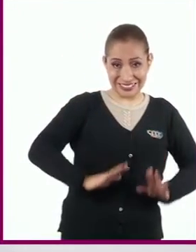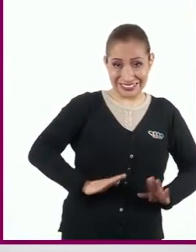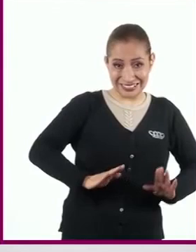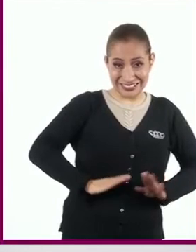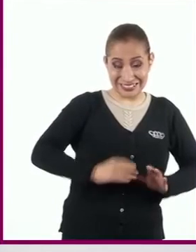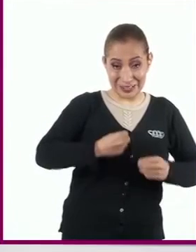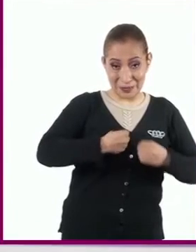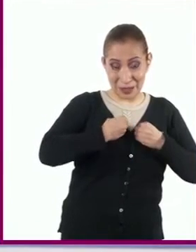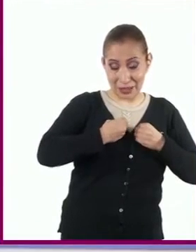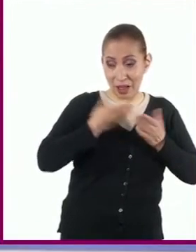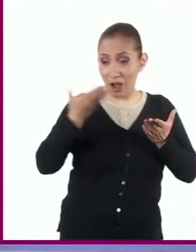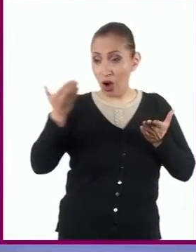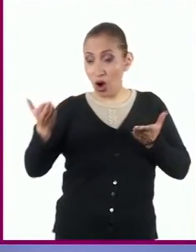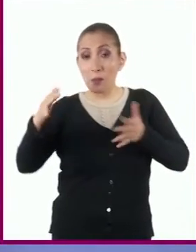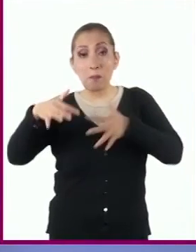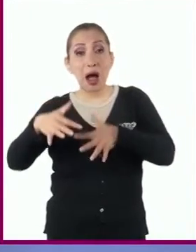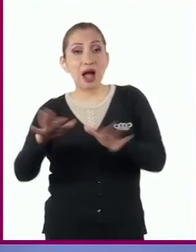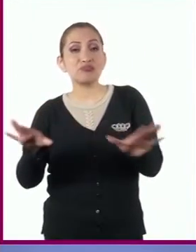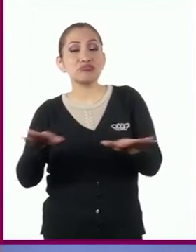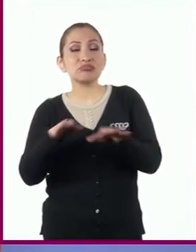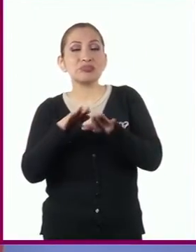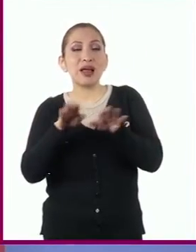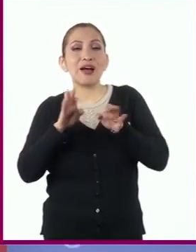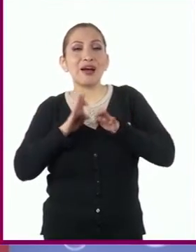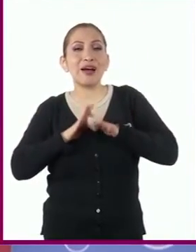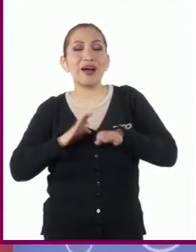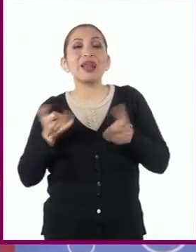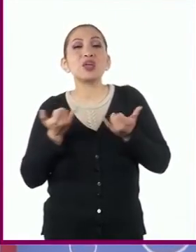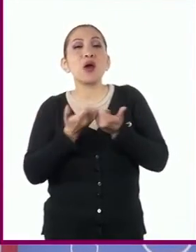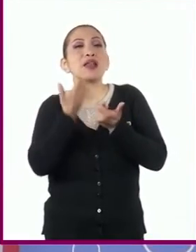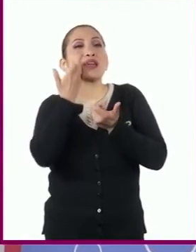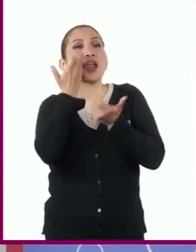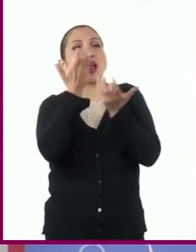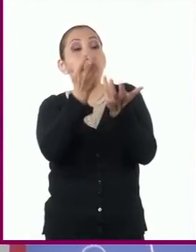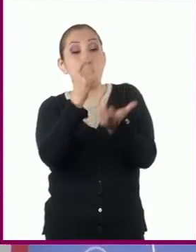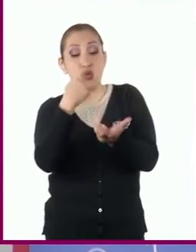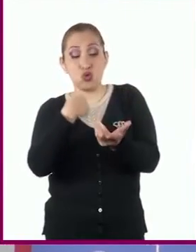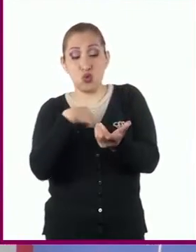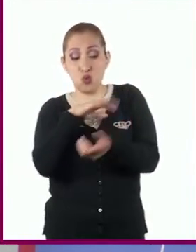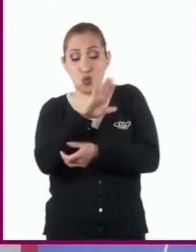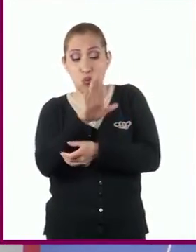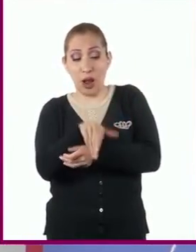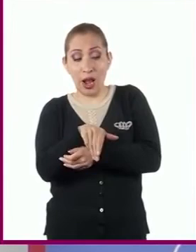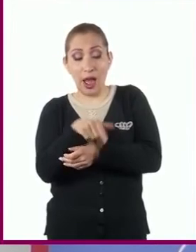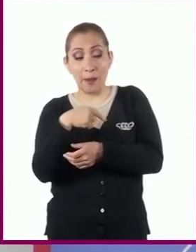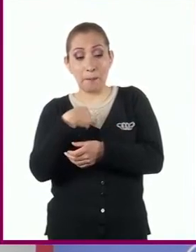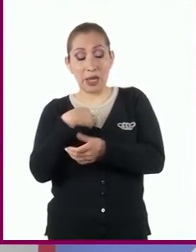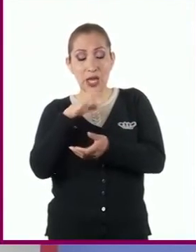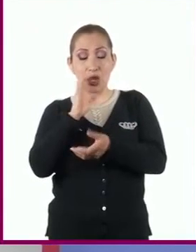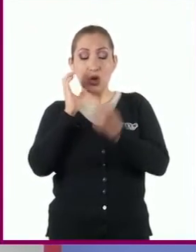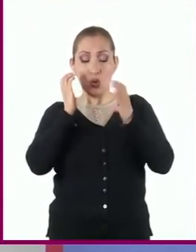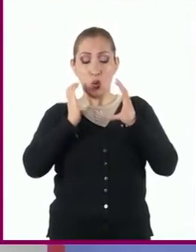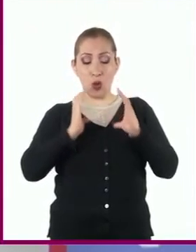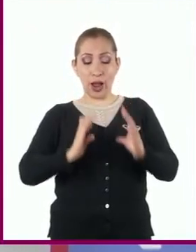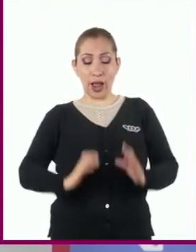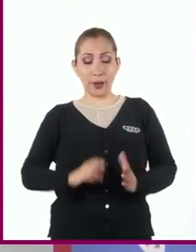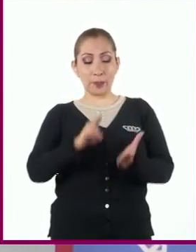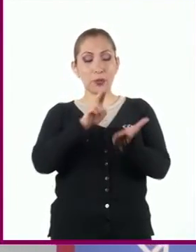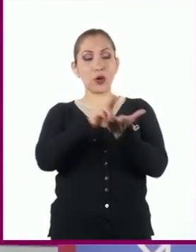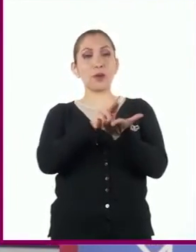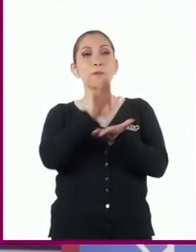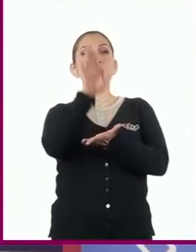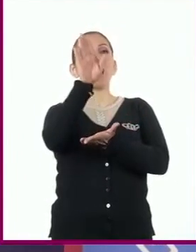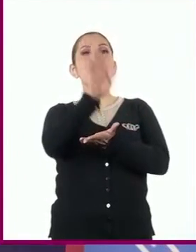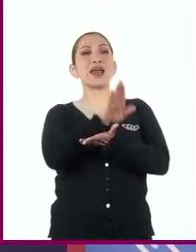de esta con las del mar, así como su deseo de que al morir la postura de su cuerpo dé la